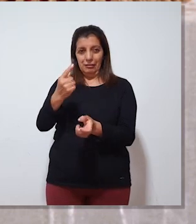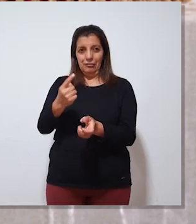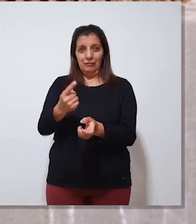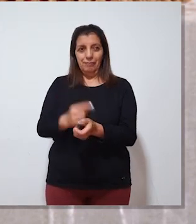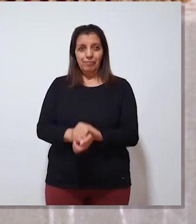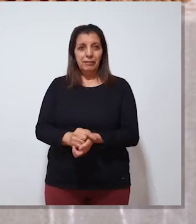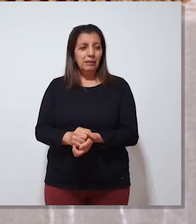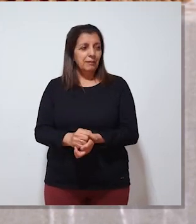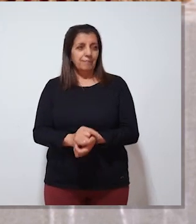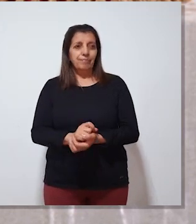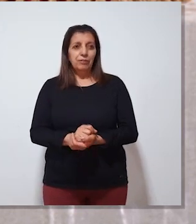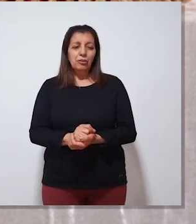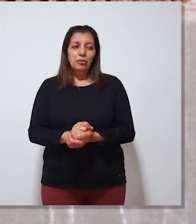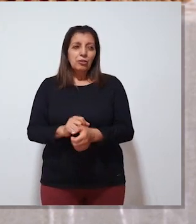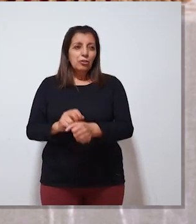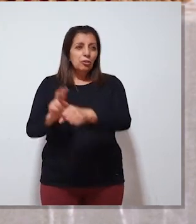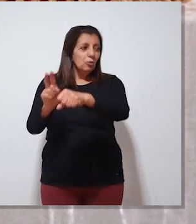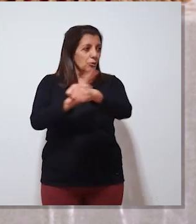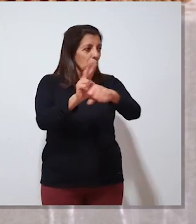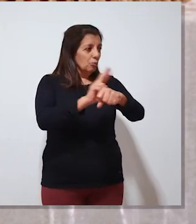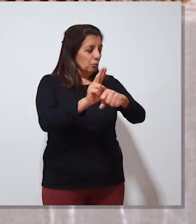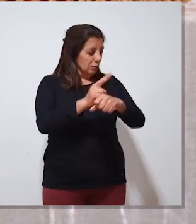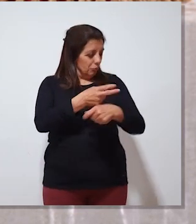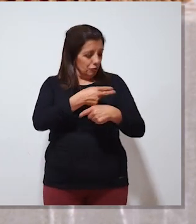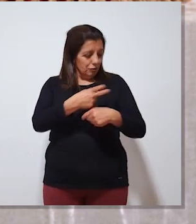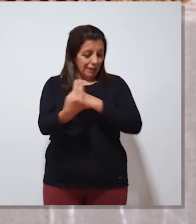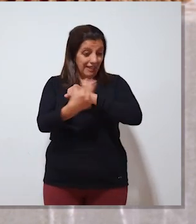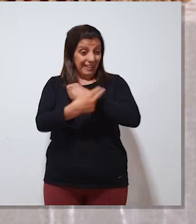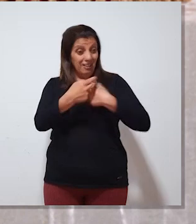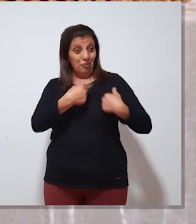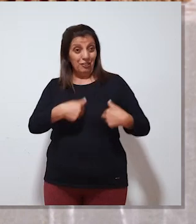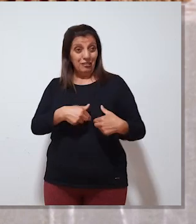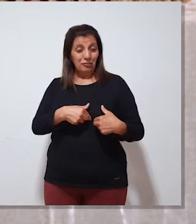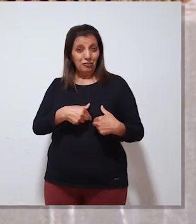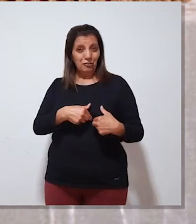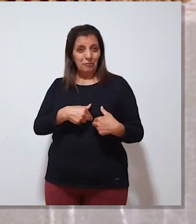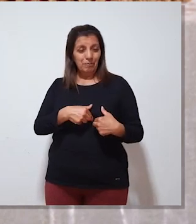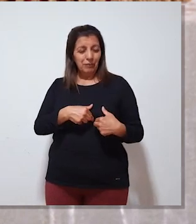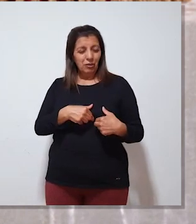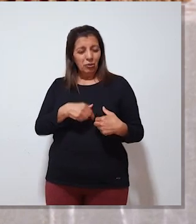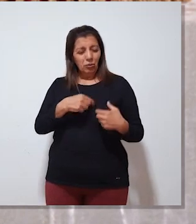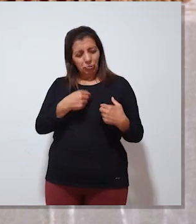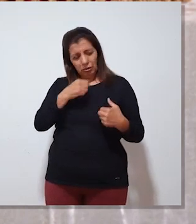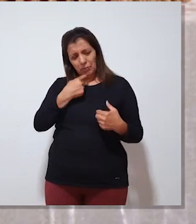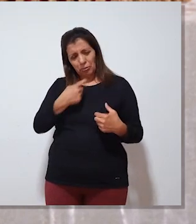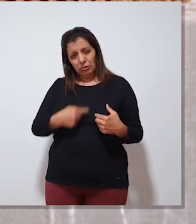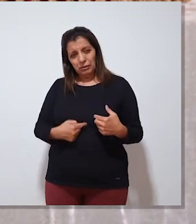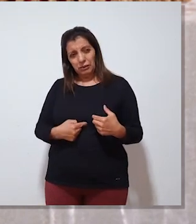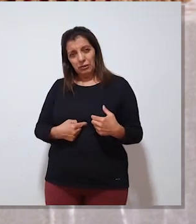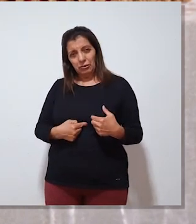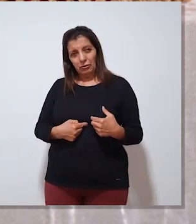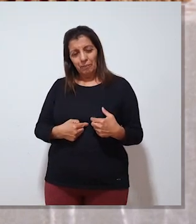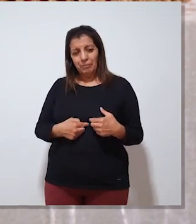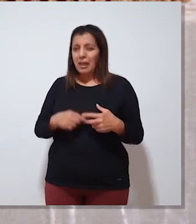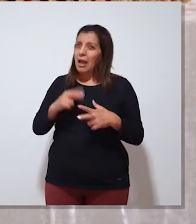Cuidemos la alianza en nuestro corazón frágil e inconstantes. Recurramos a María. Ella